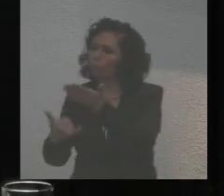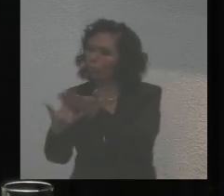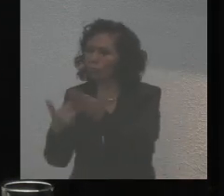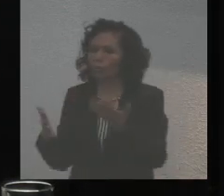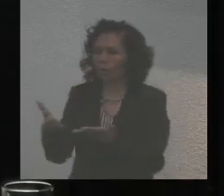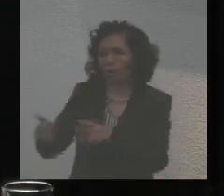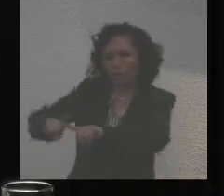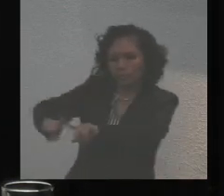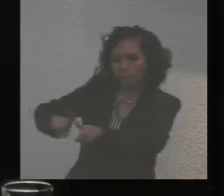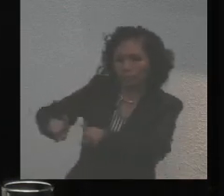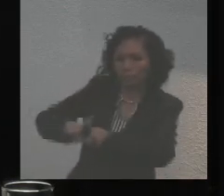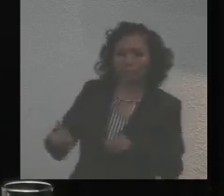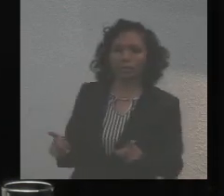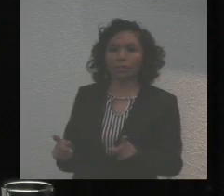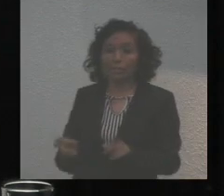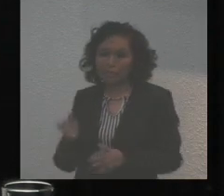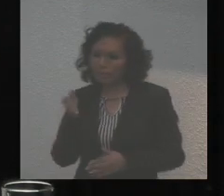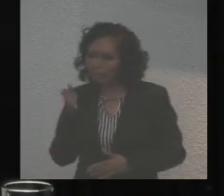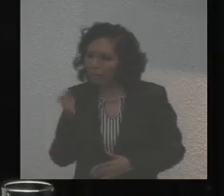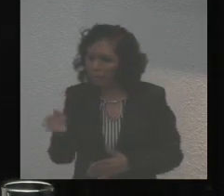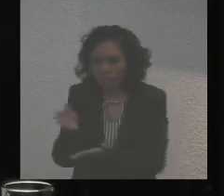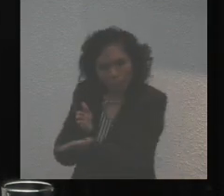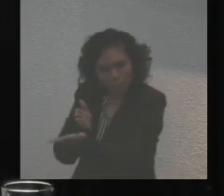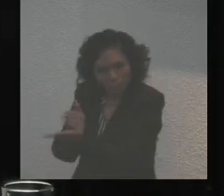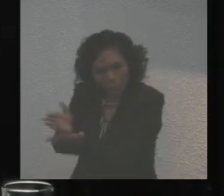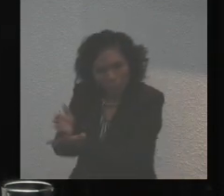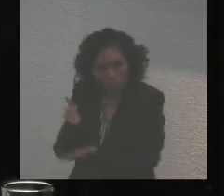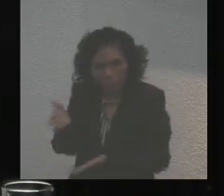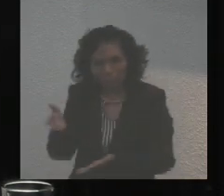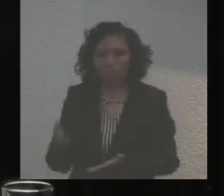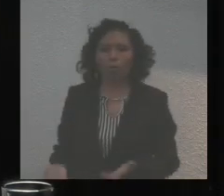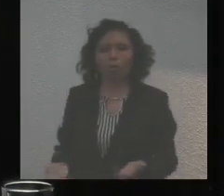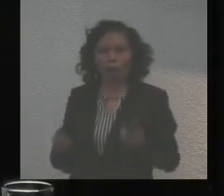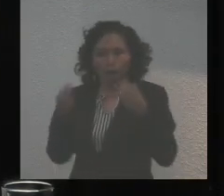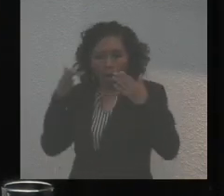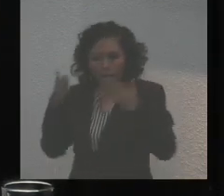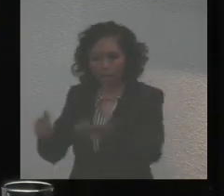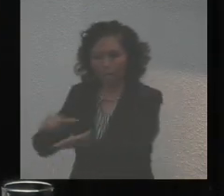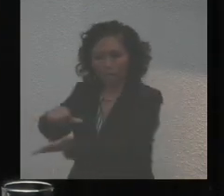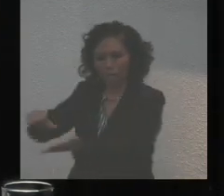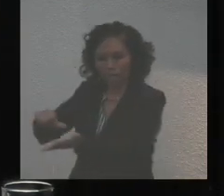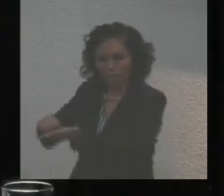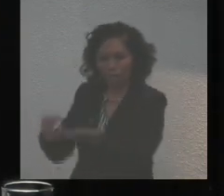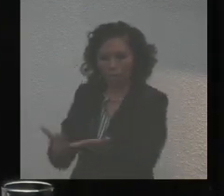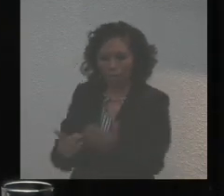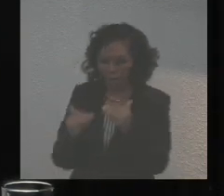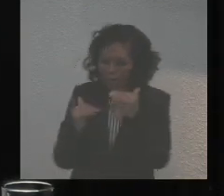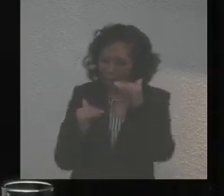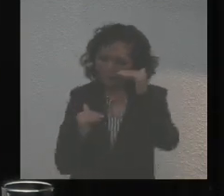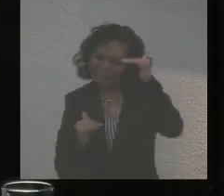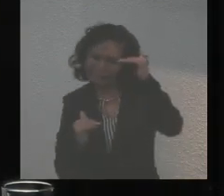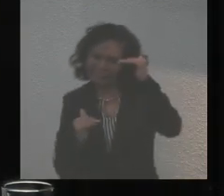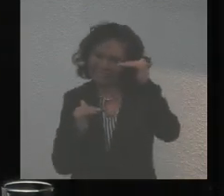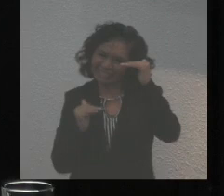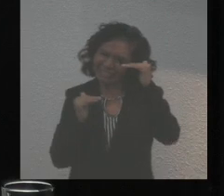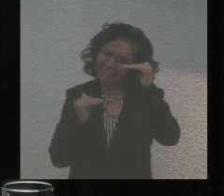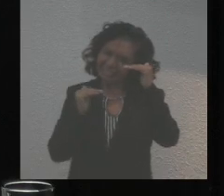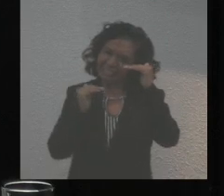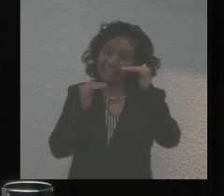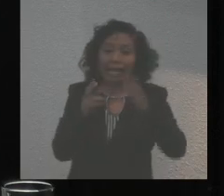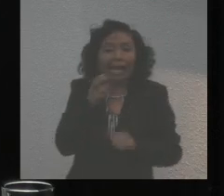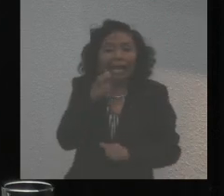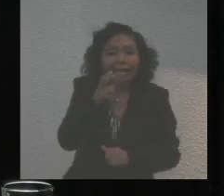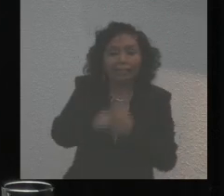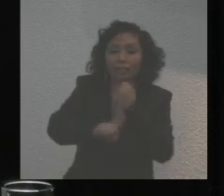ido implementando, que van directo al corazón, al centro, a la desigualdad, que es nuestro principal problema